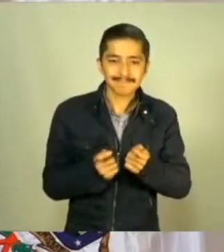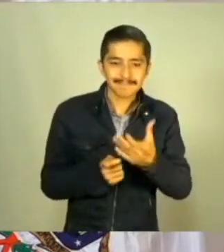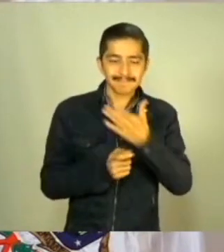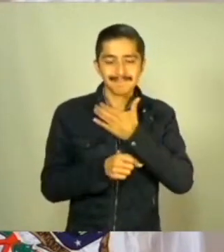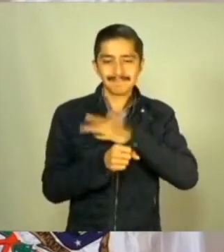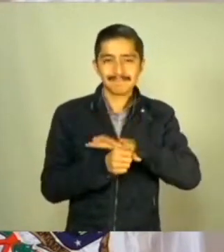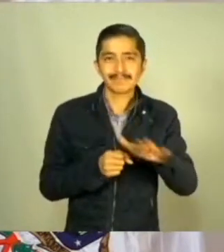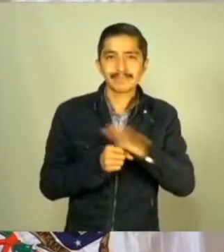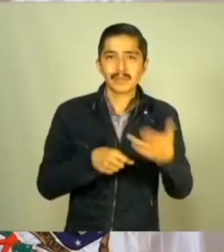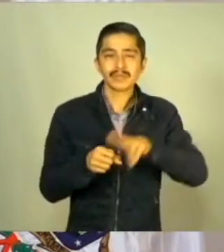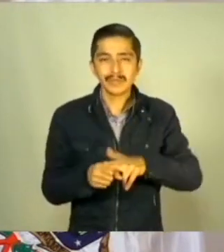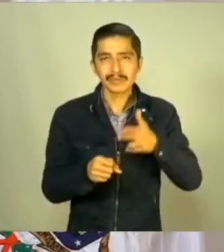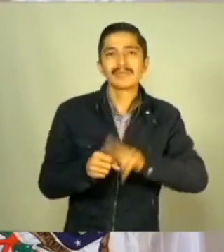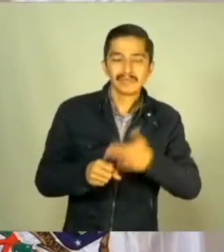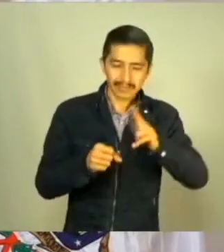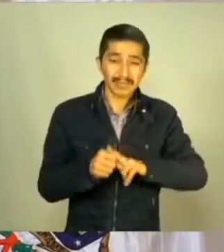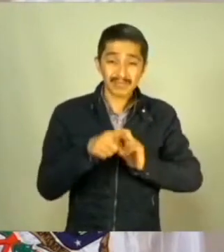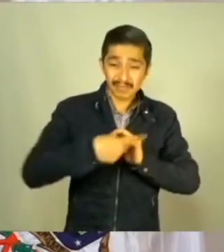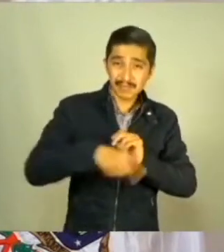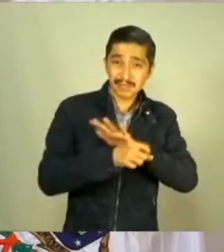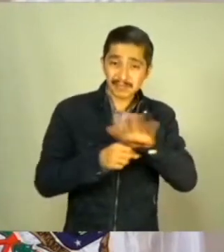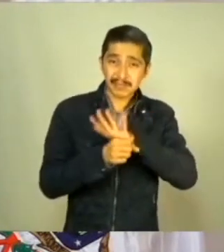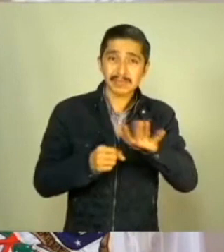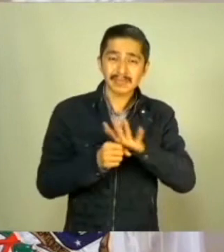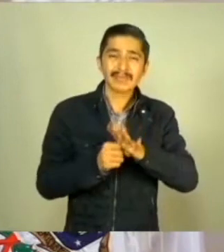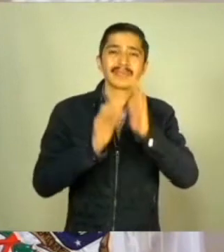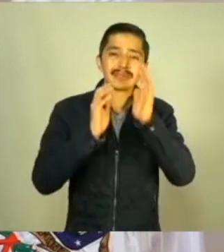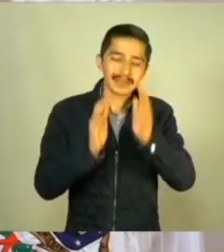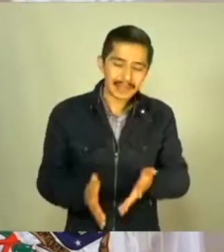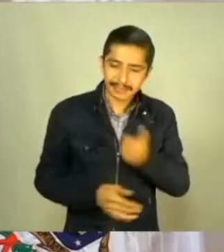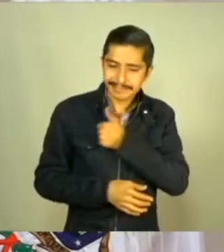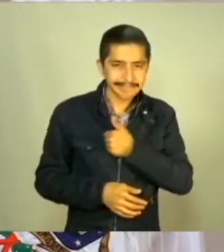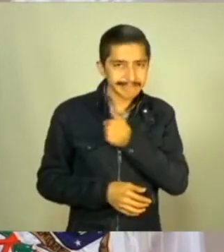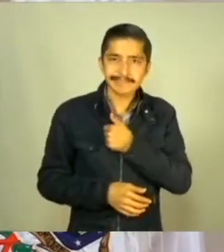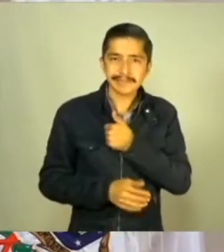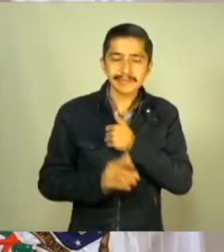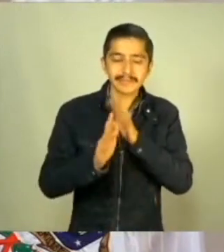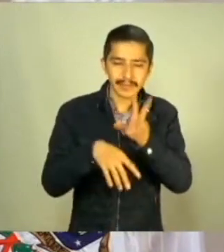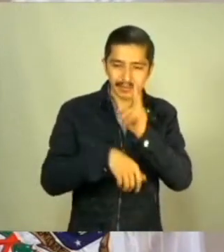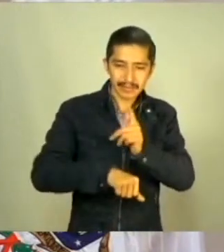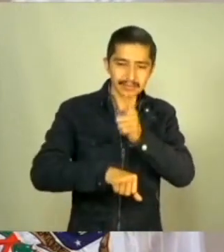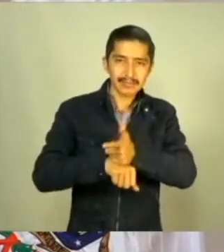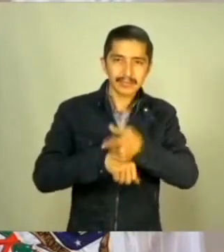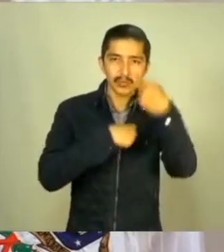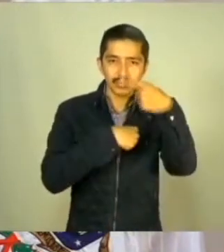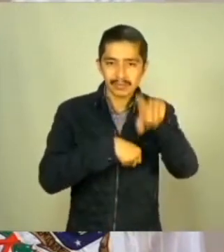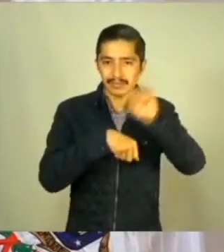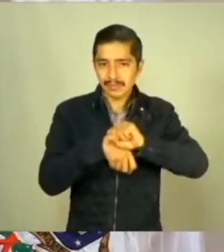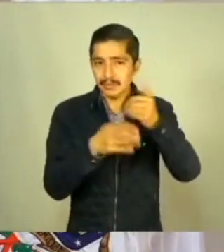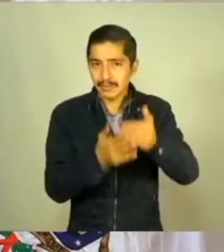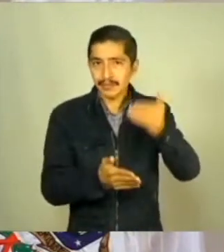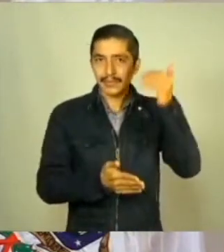de saturación hospitalaria como ya lamentablemente sucedió la semana pasada